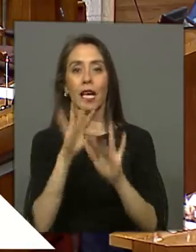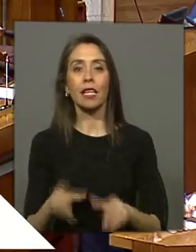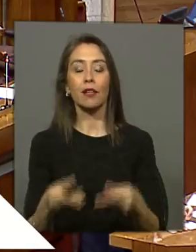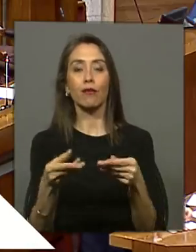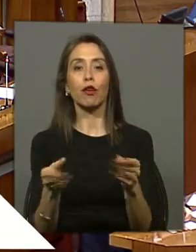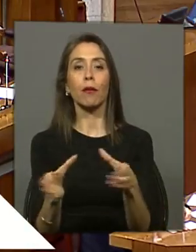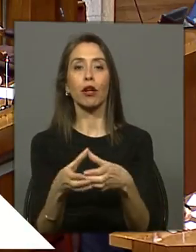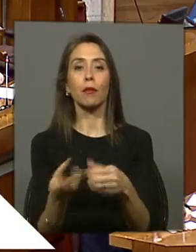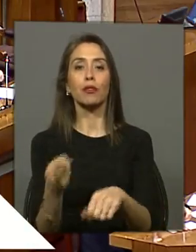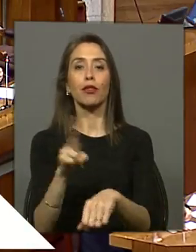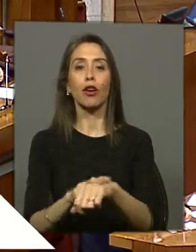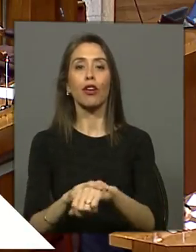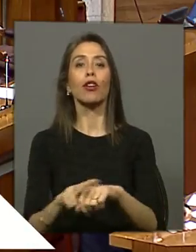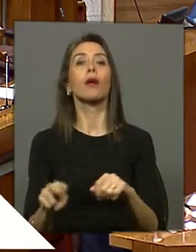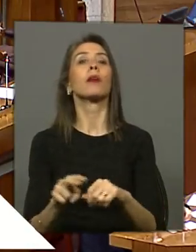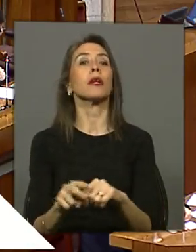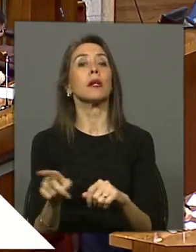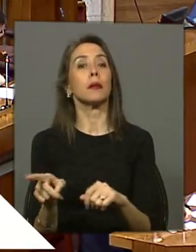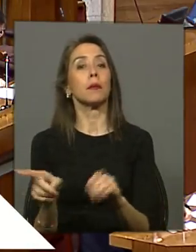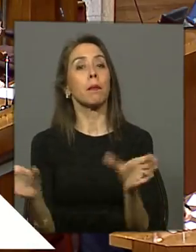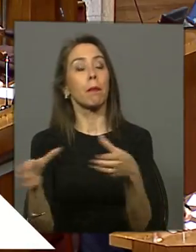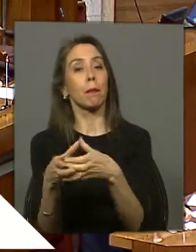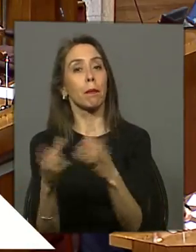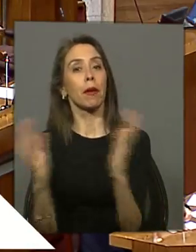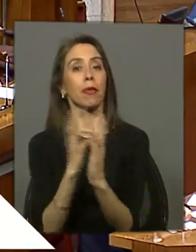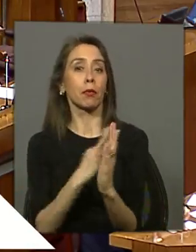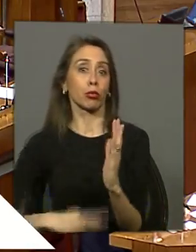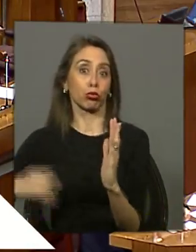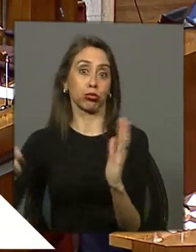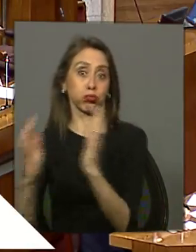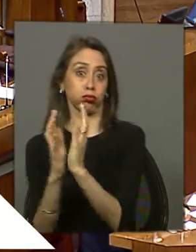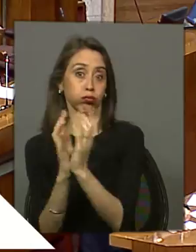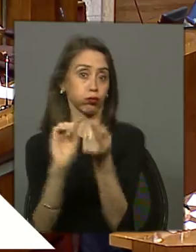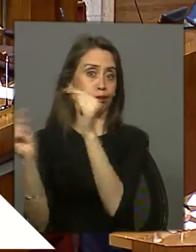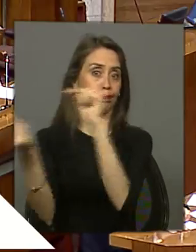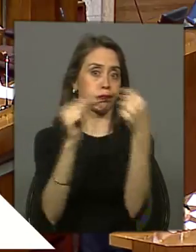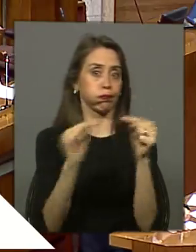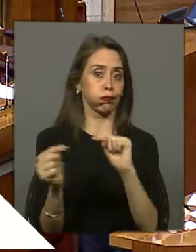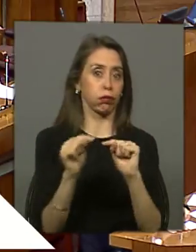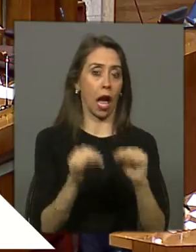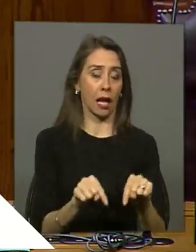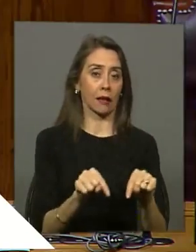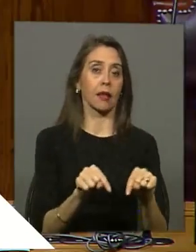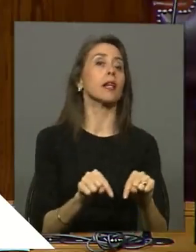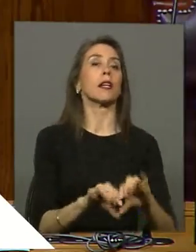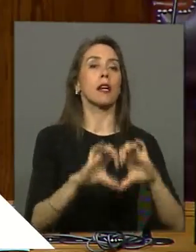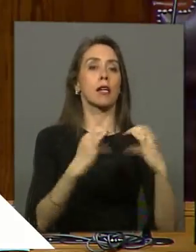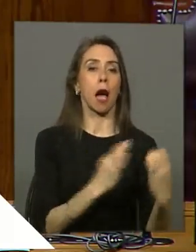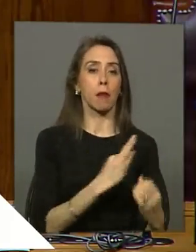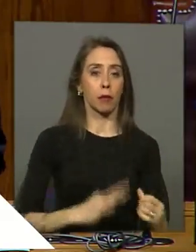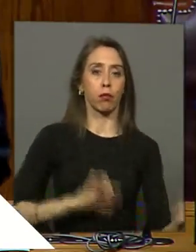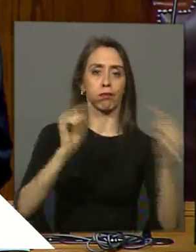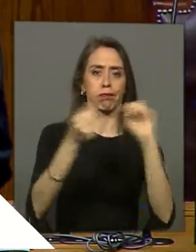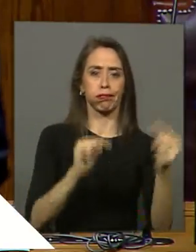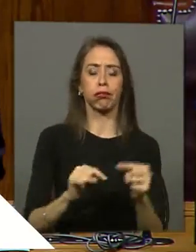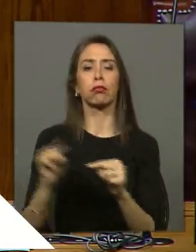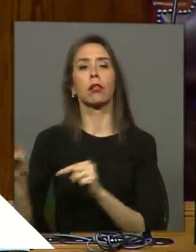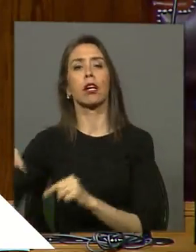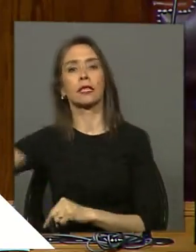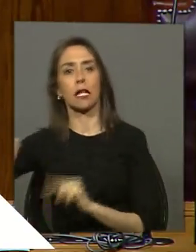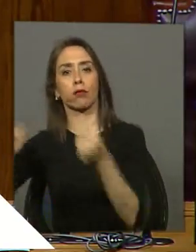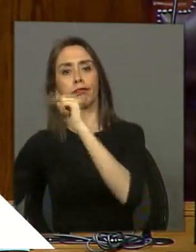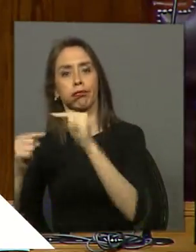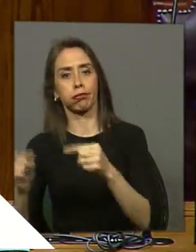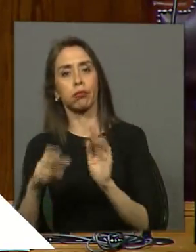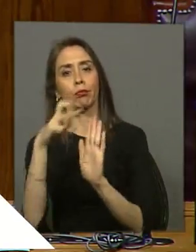de una comisión mixta que ha dirimido una materia que ha sido intensamente debatida en ambas corporaciones legislativas. El proyecto de ley